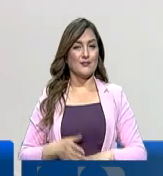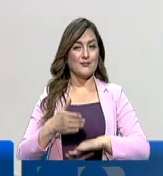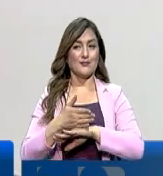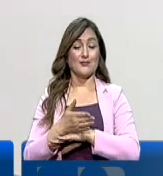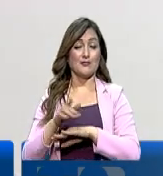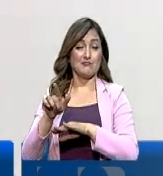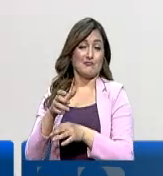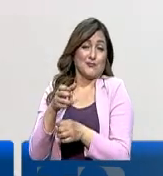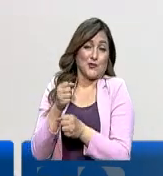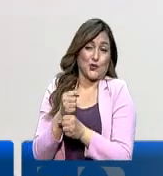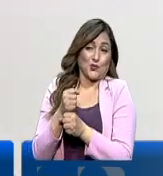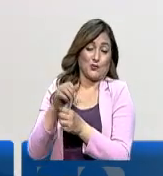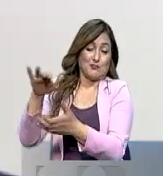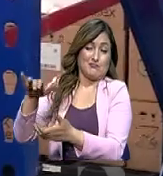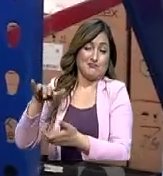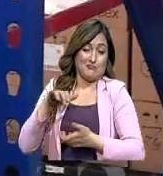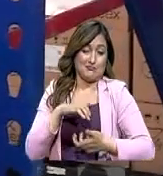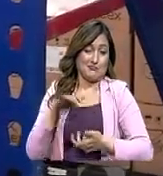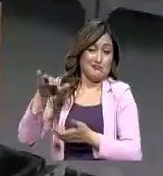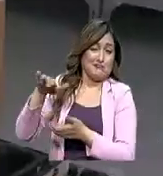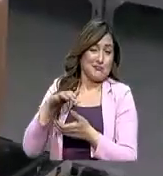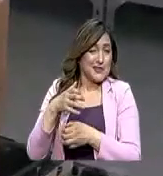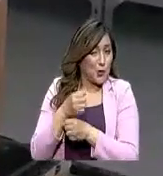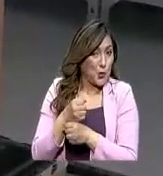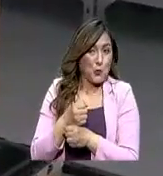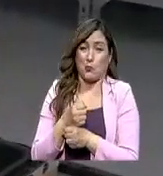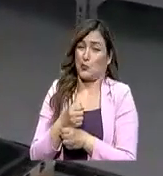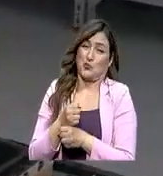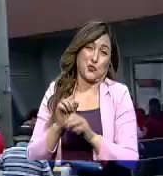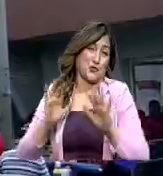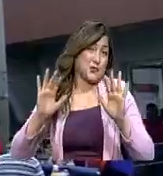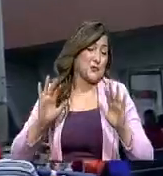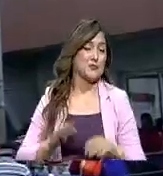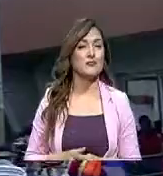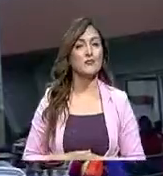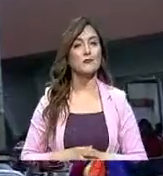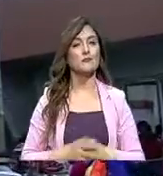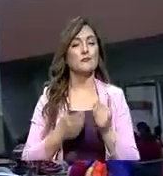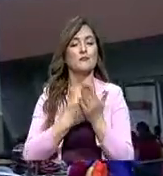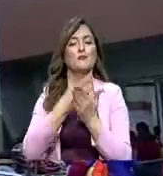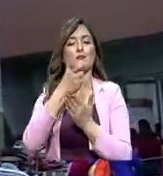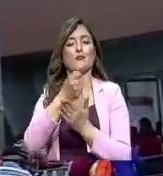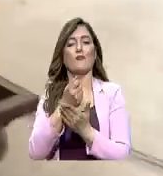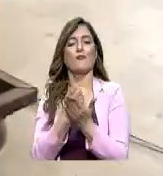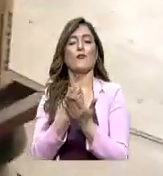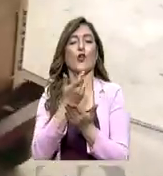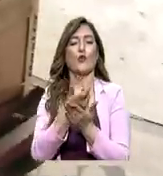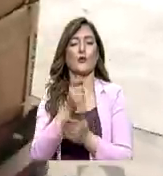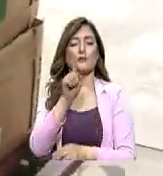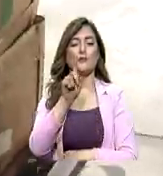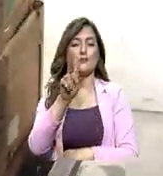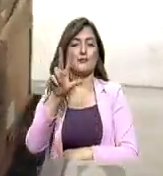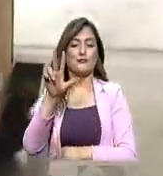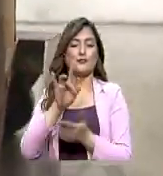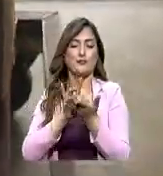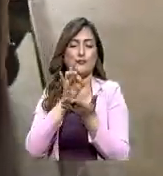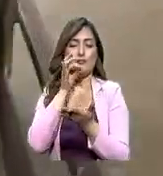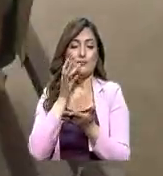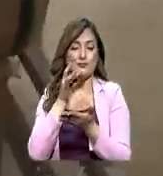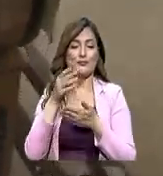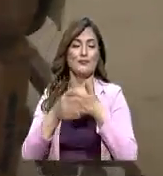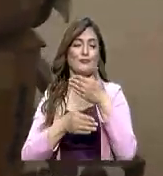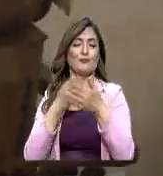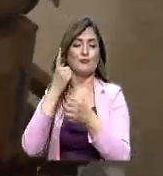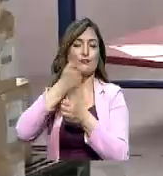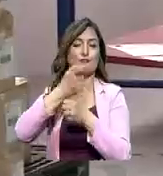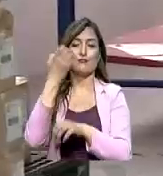certeza de abastecimiento la declaratoria de emergencia para la adquisición acelerada de 123 tipos de medicamentos se emitió